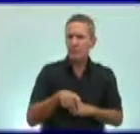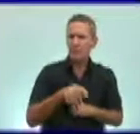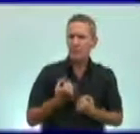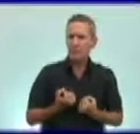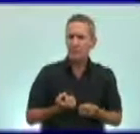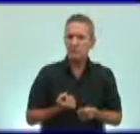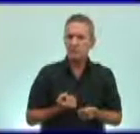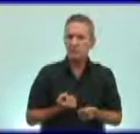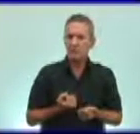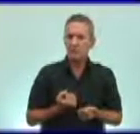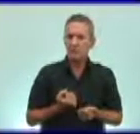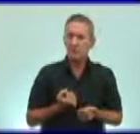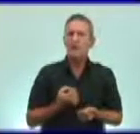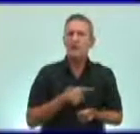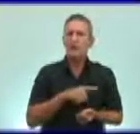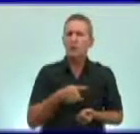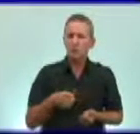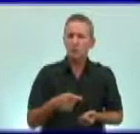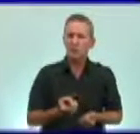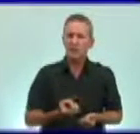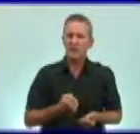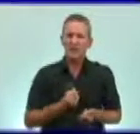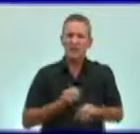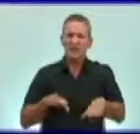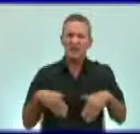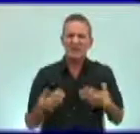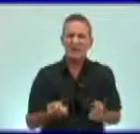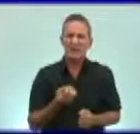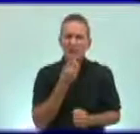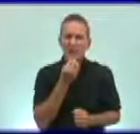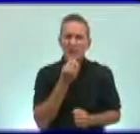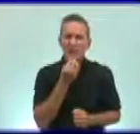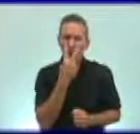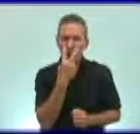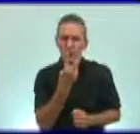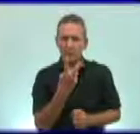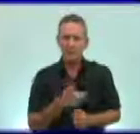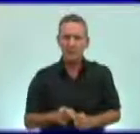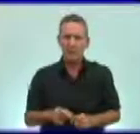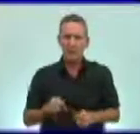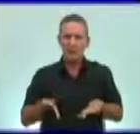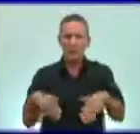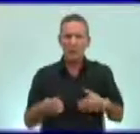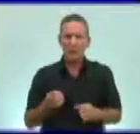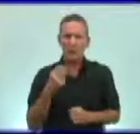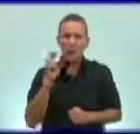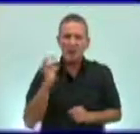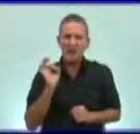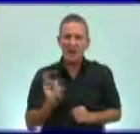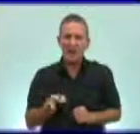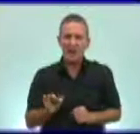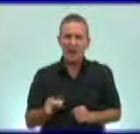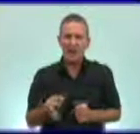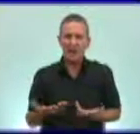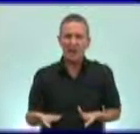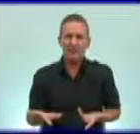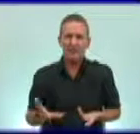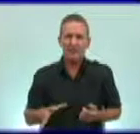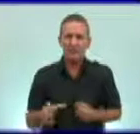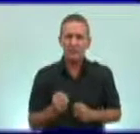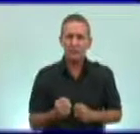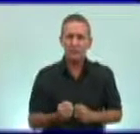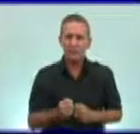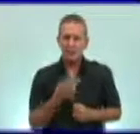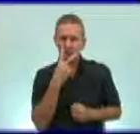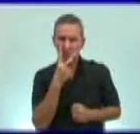que pueden ver ustedes? ¿Cuál es la verdad de todo? ¿Se observa un 6 o se observa un